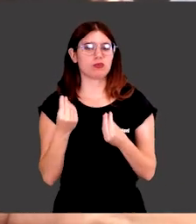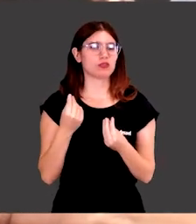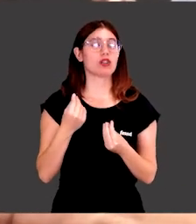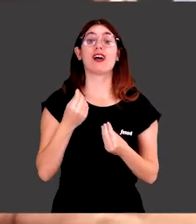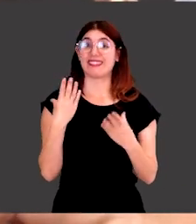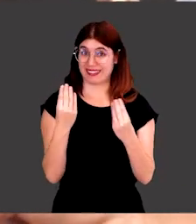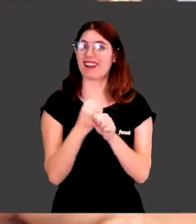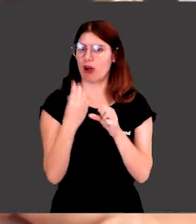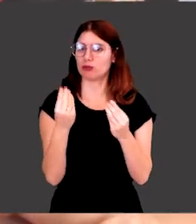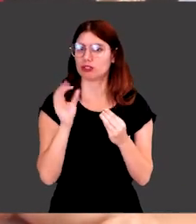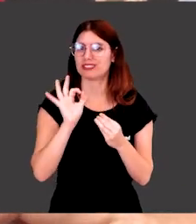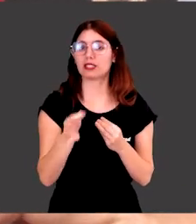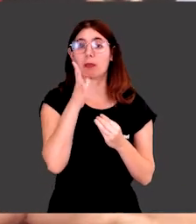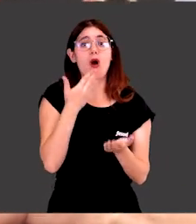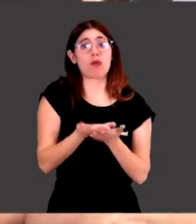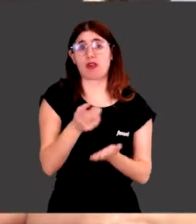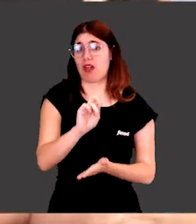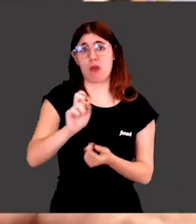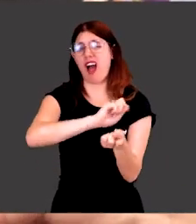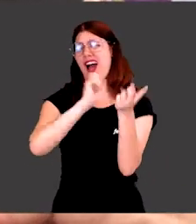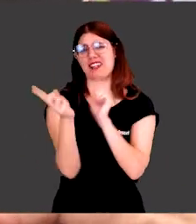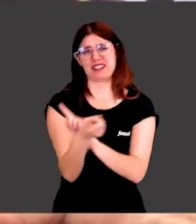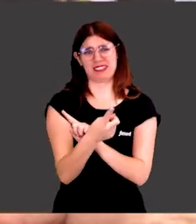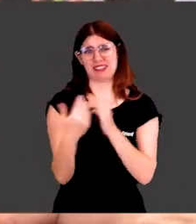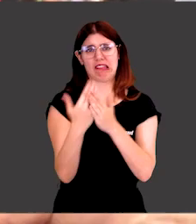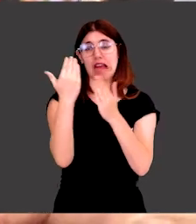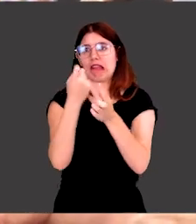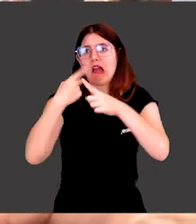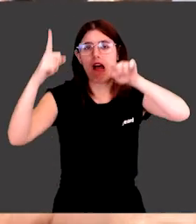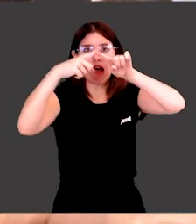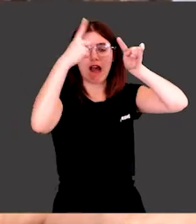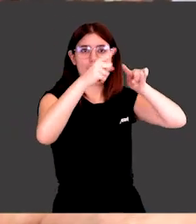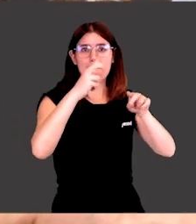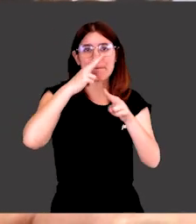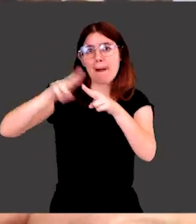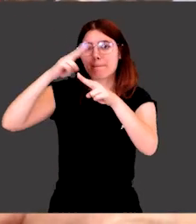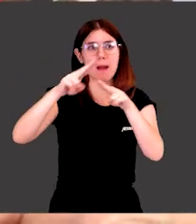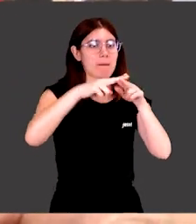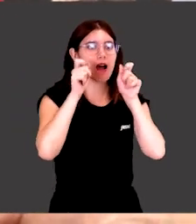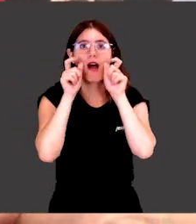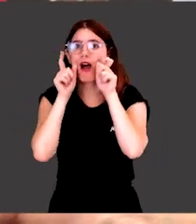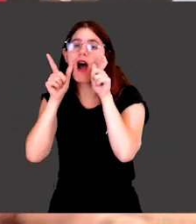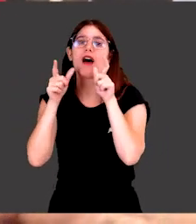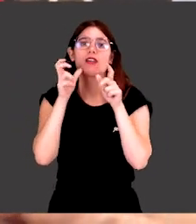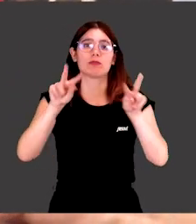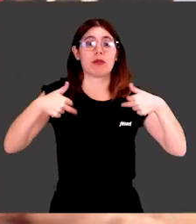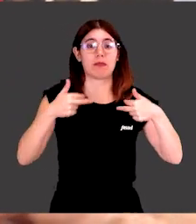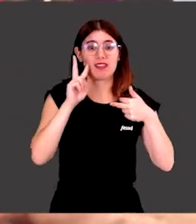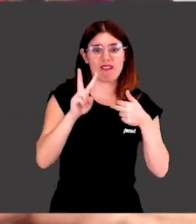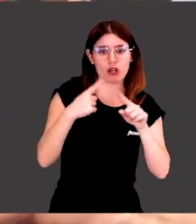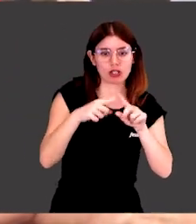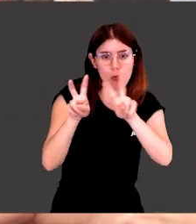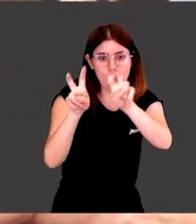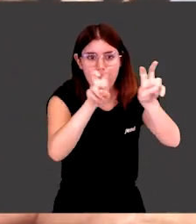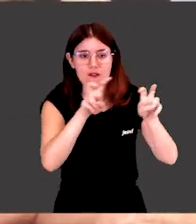trabajo. Esto último es verdad, pero no tenemos que pensar que es aburrida, todo lo contrario. Cada día es diferente y nos permite ver cosas que no se han